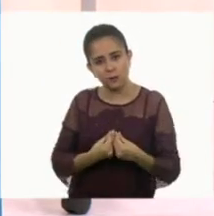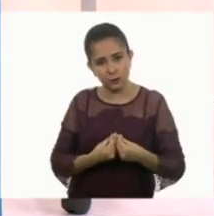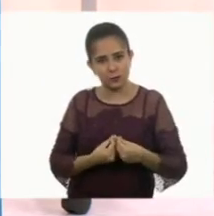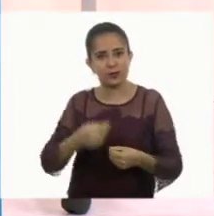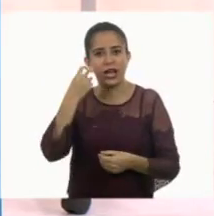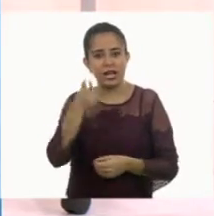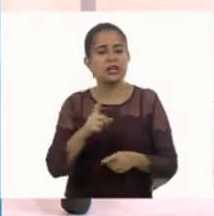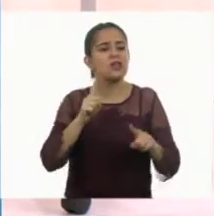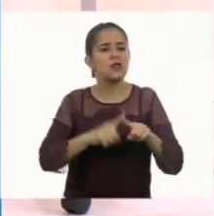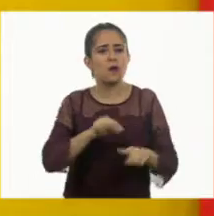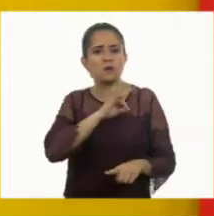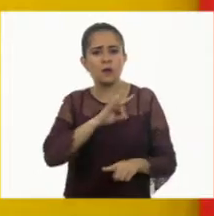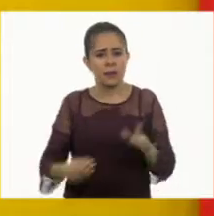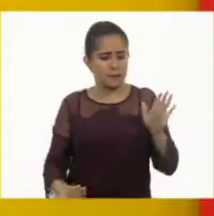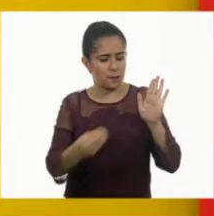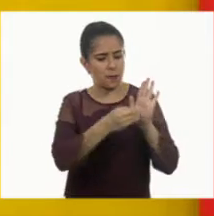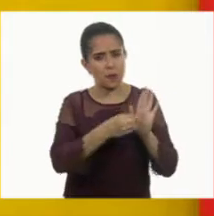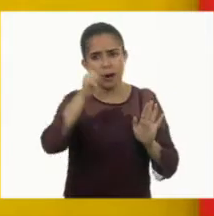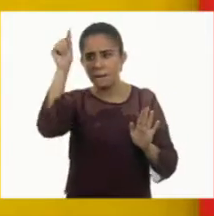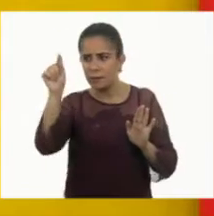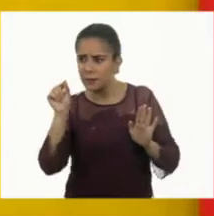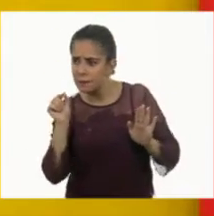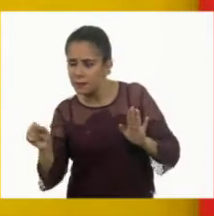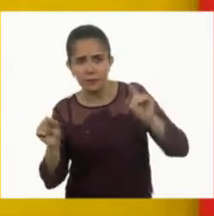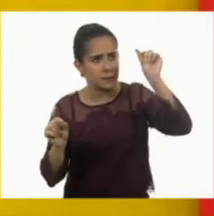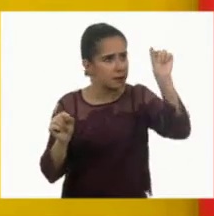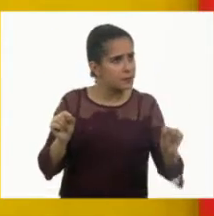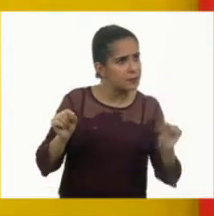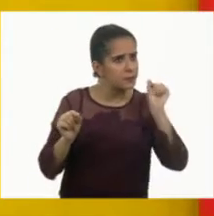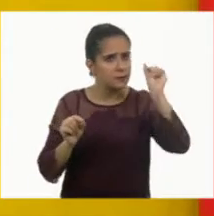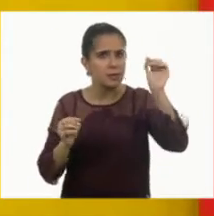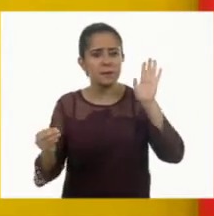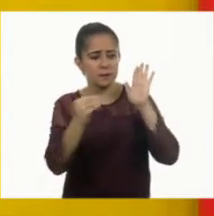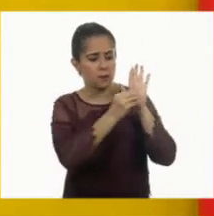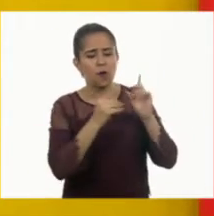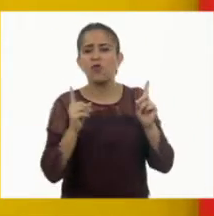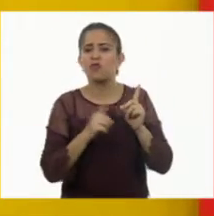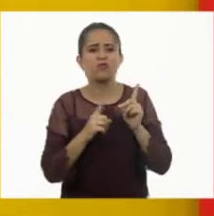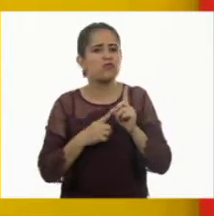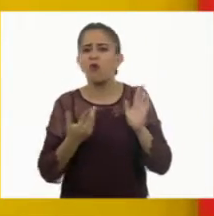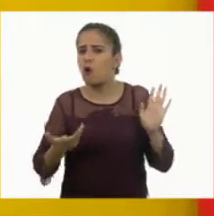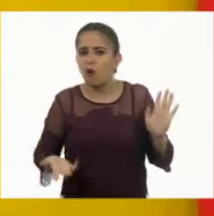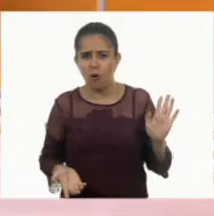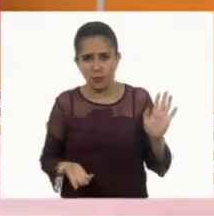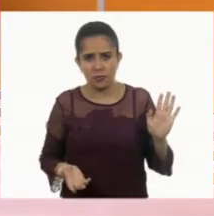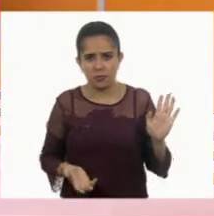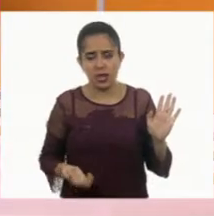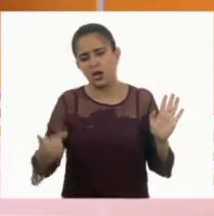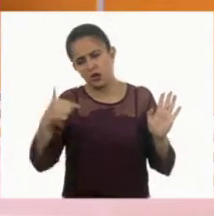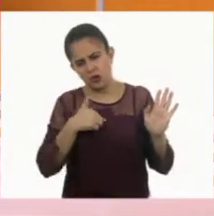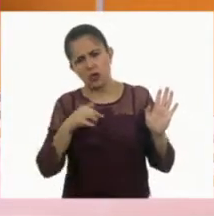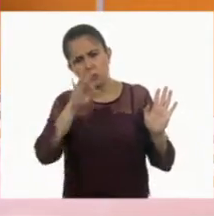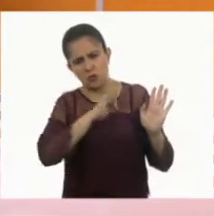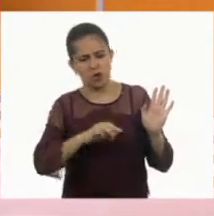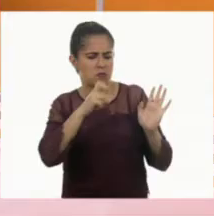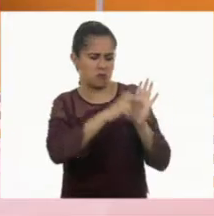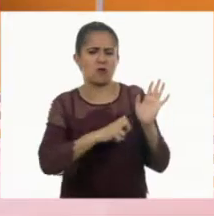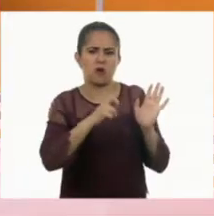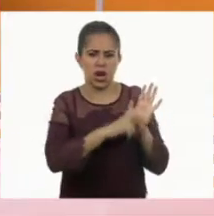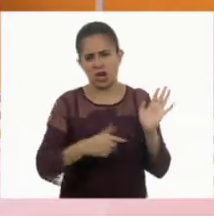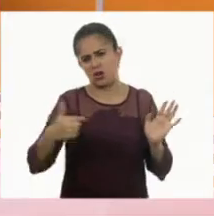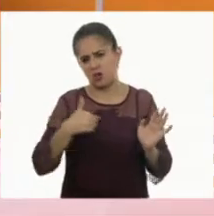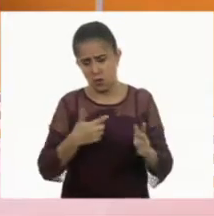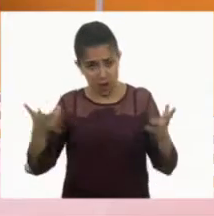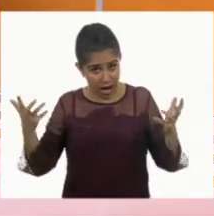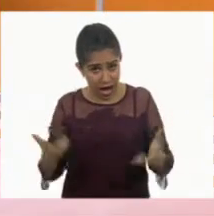llevar los signos? Para acentuar. Aquí sí puedo ser un poquito caprichoso y como es mi texto, yo lo puedo acentuar. ¿Quieren que